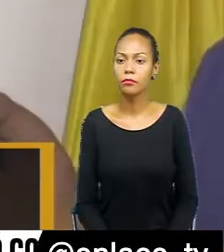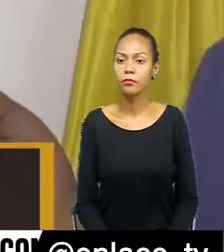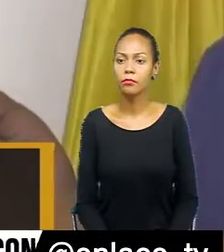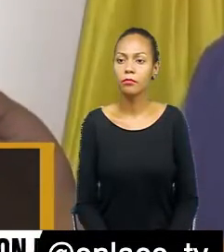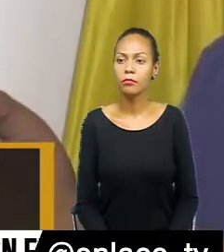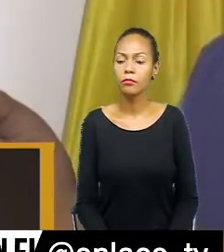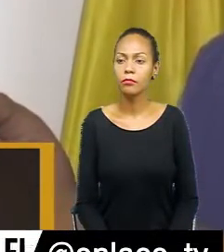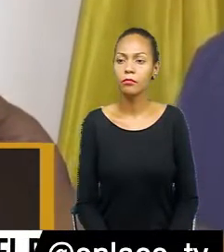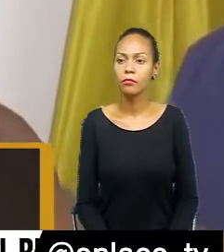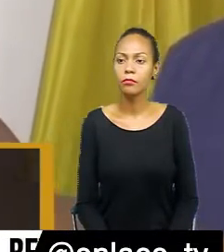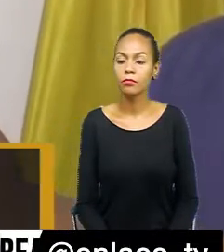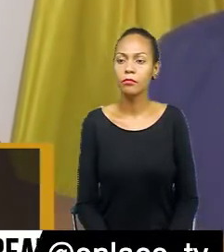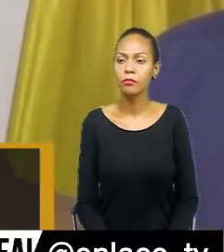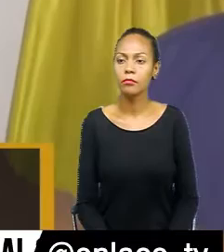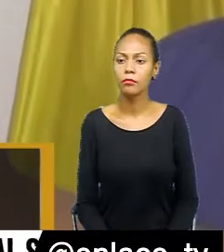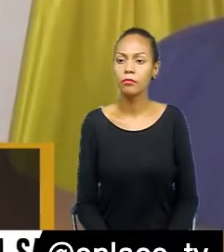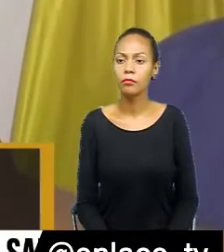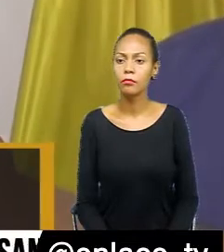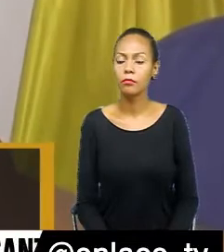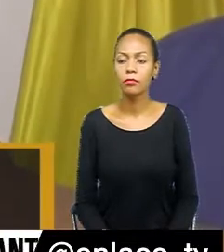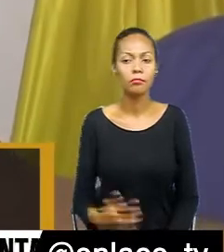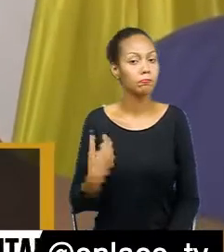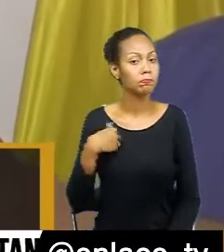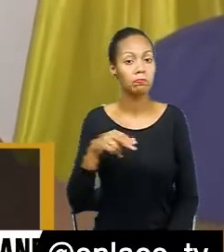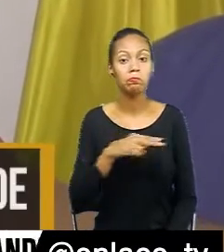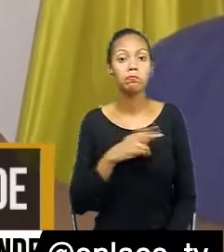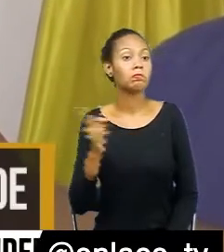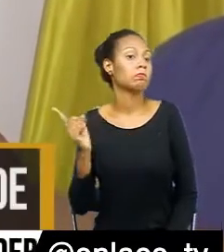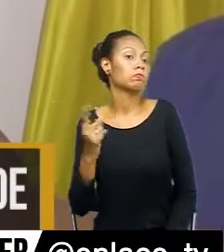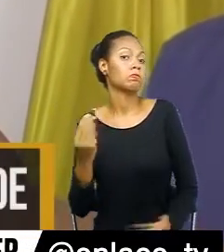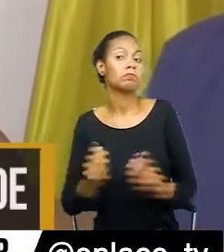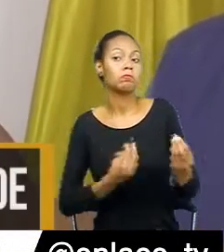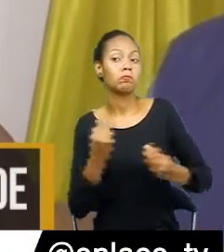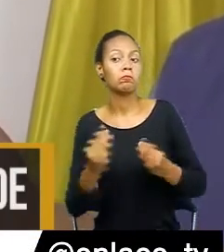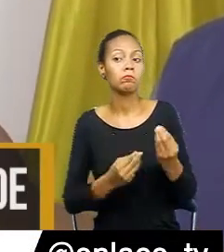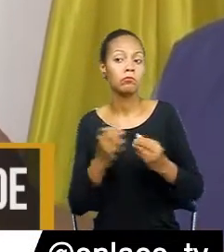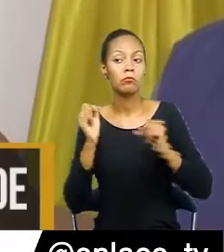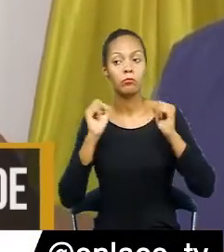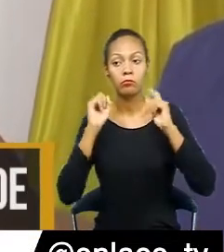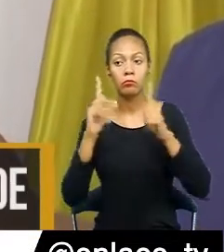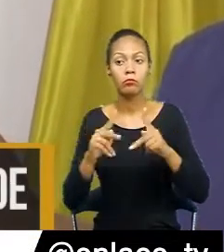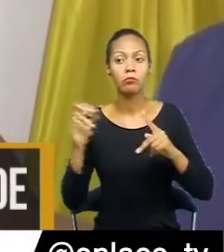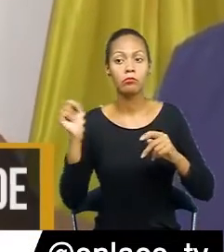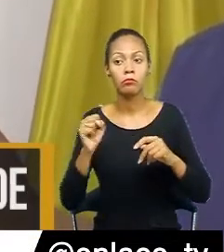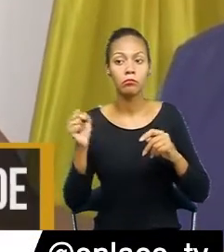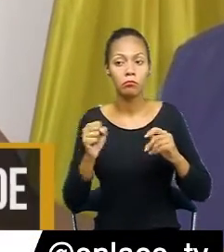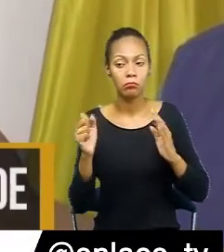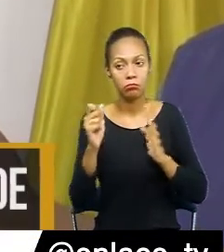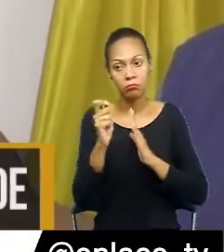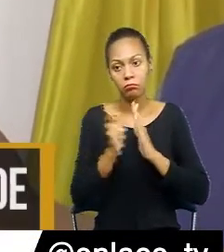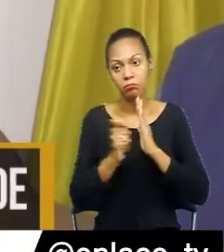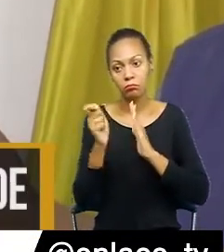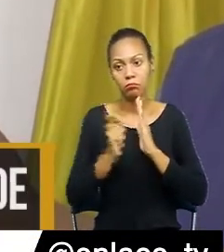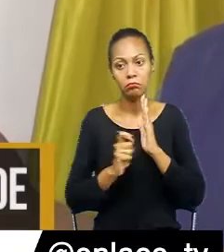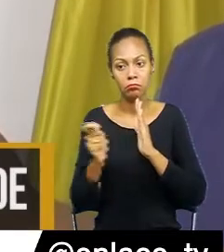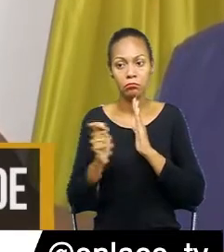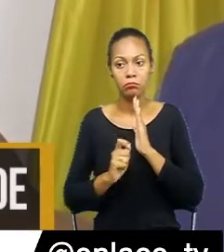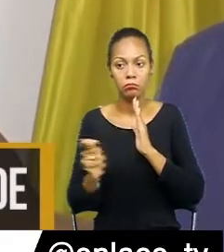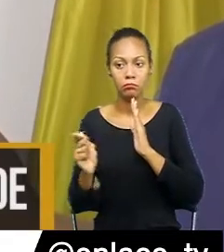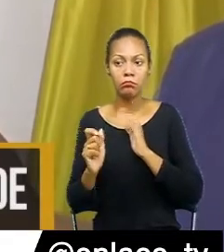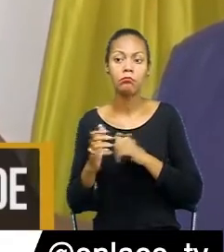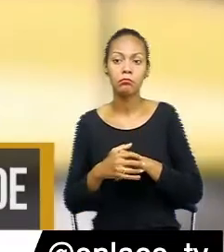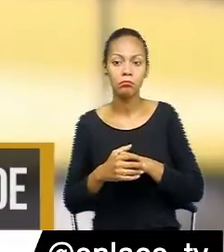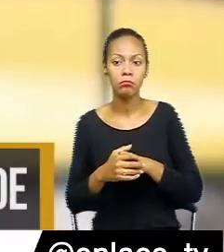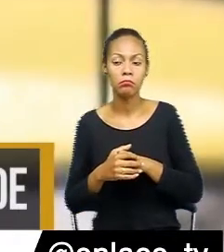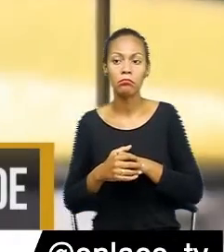Lo único que nosotros hicimos fue legalizar lo que venía haciendo, lo que venía funcionando, pero